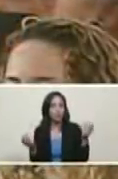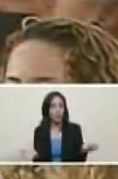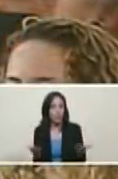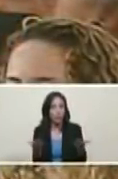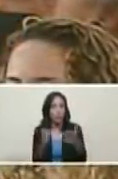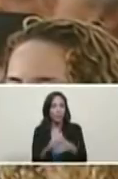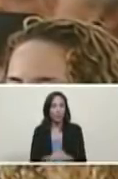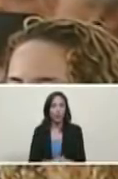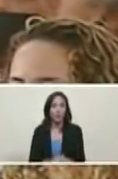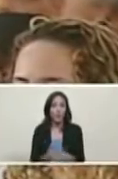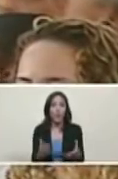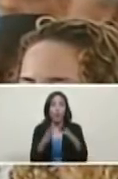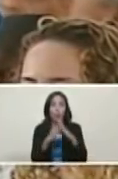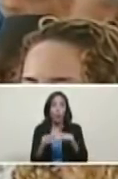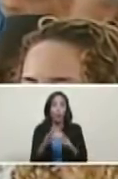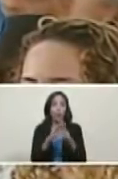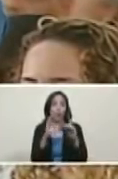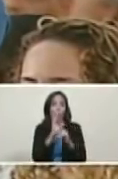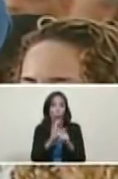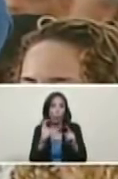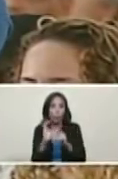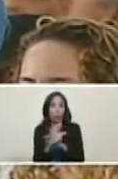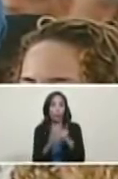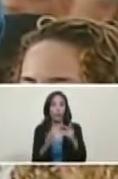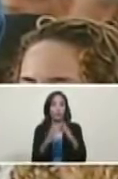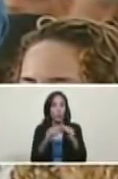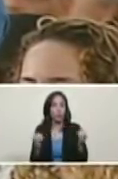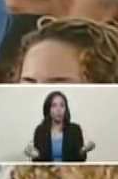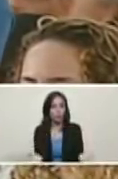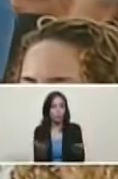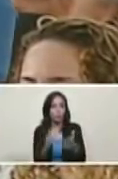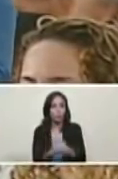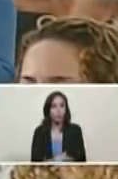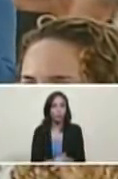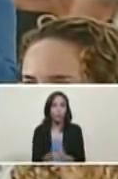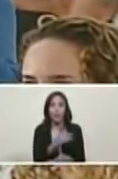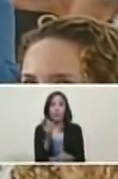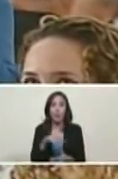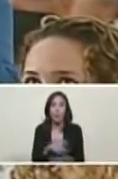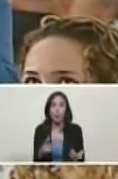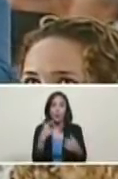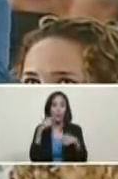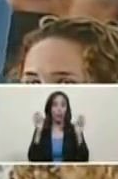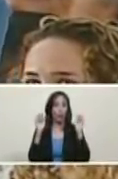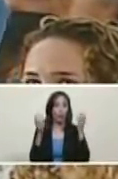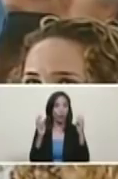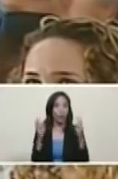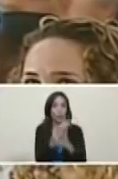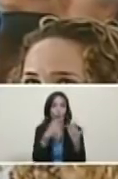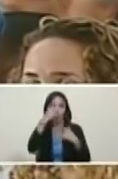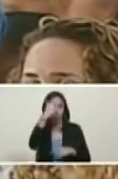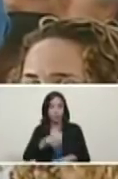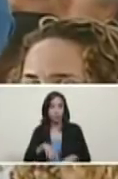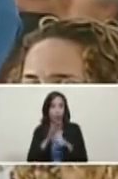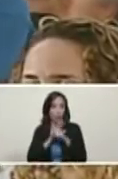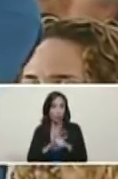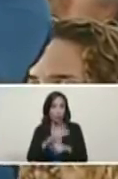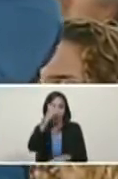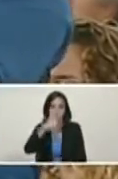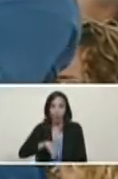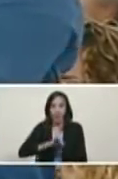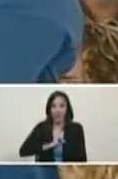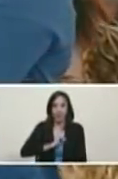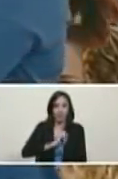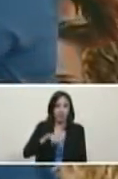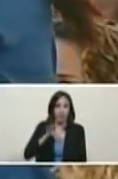las manifestaciones culturales del territorio y masificar los códigos que nos identifican como venezolanos y